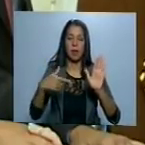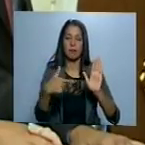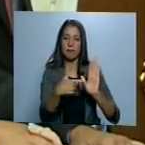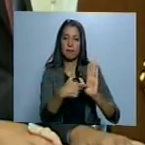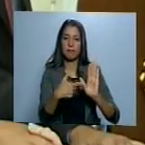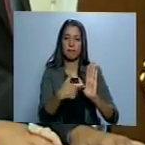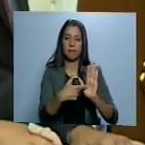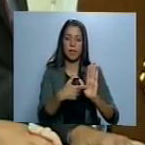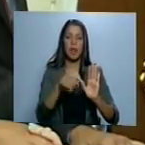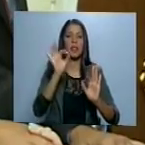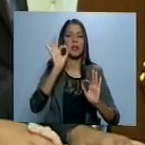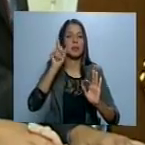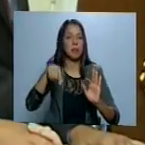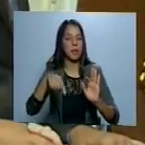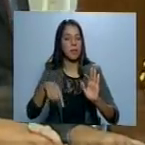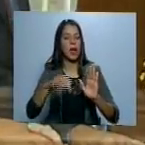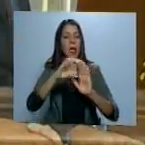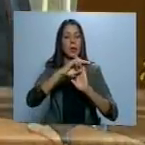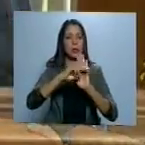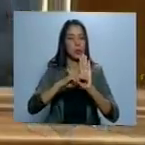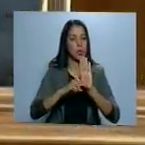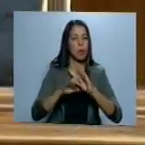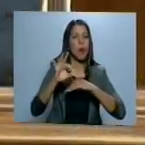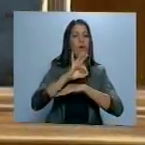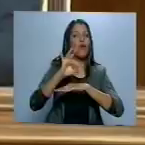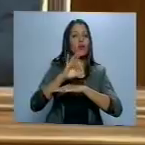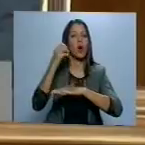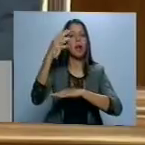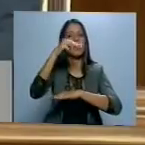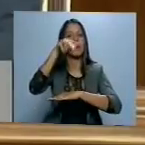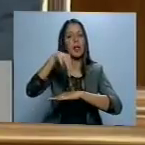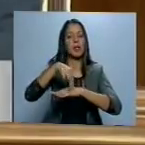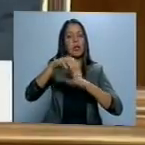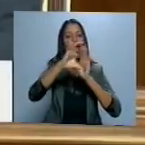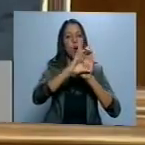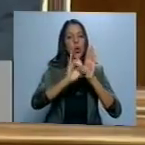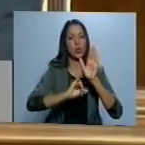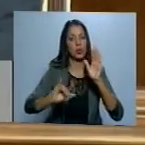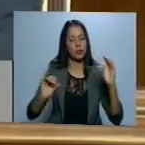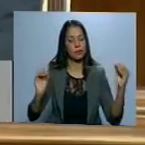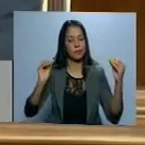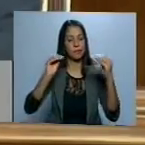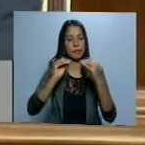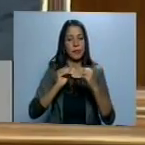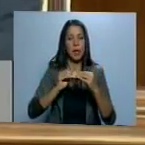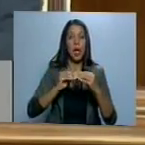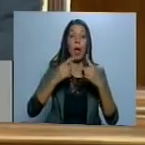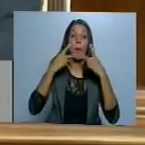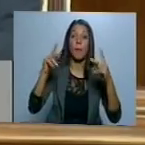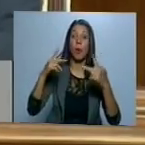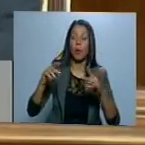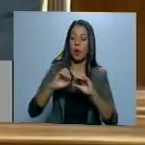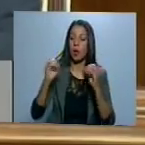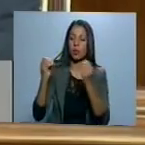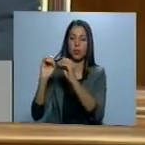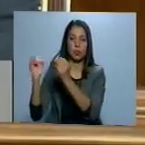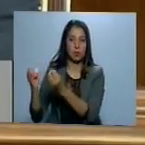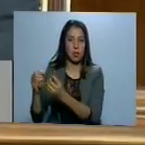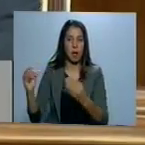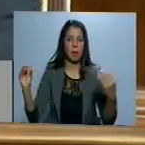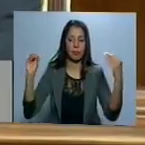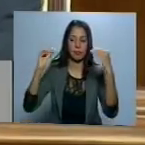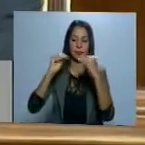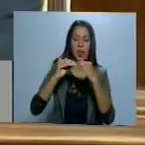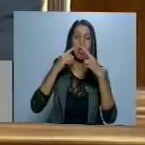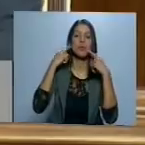Venezuela y los estatutos de funcionamiento de la Asamblea Nacional Constituyente en armonía con los poderes públicos constituidos.